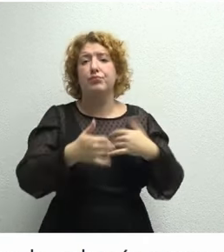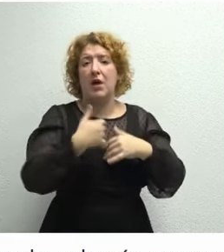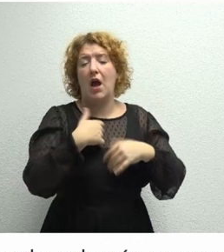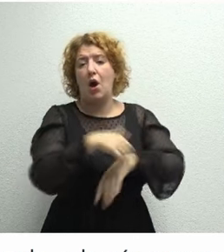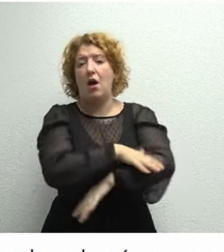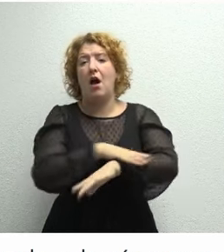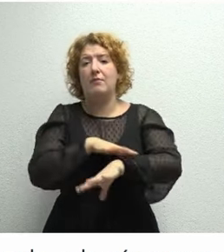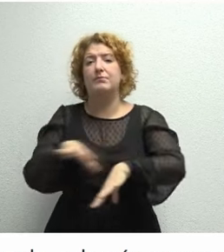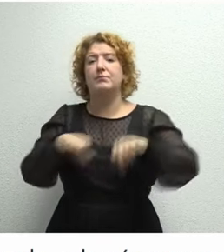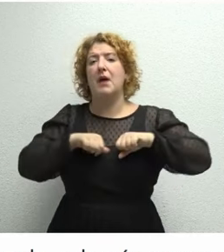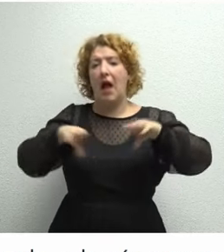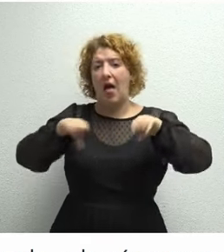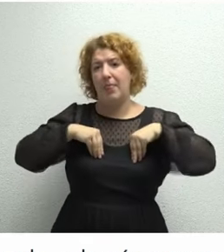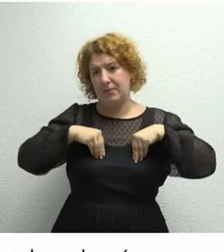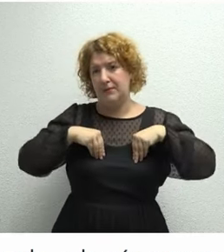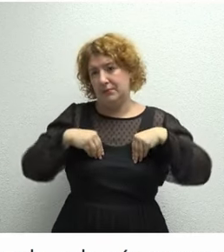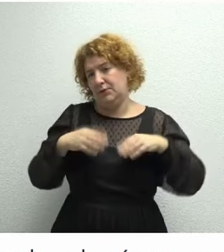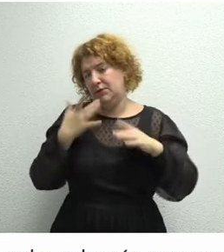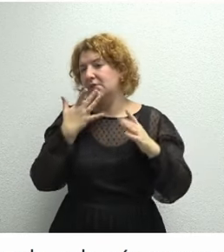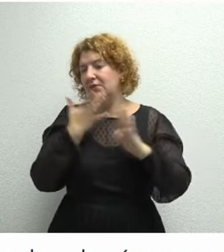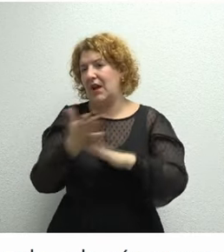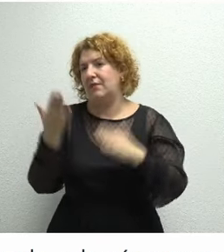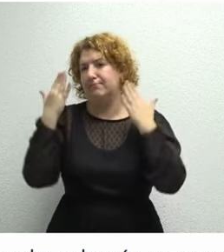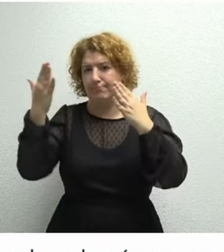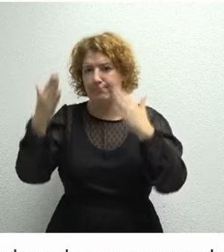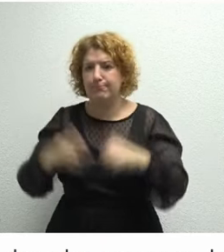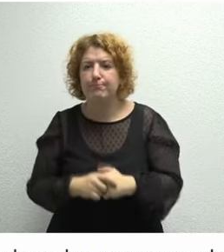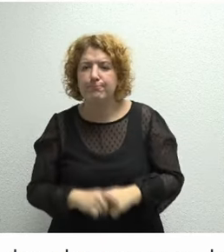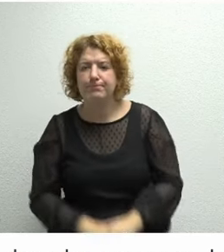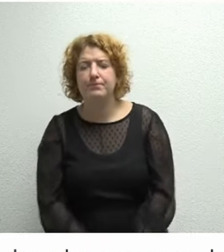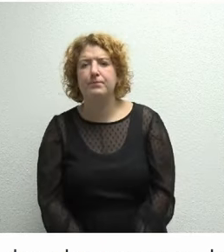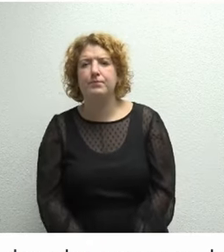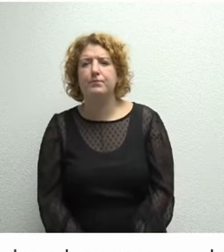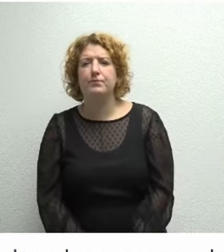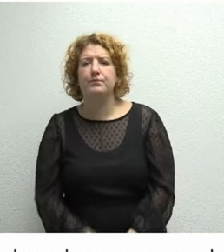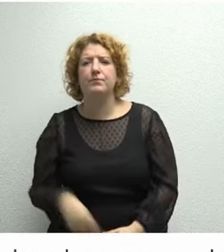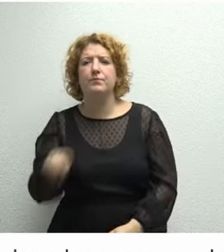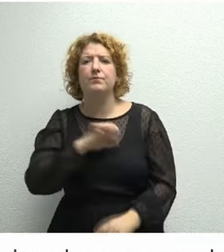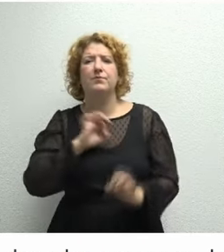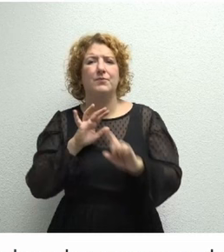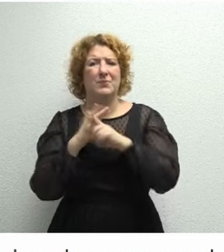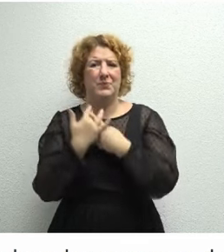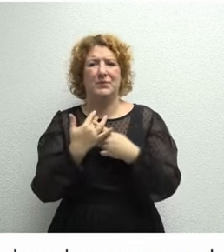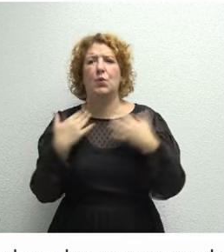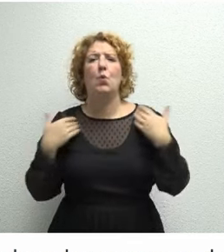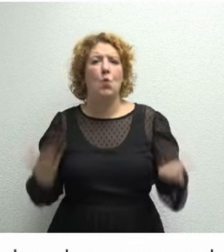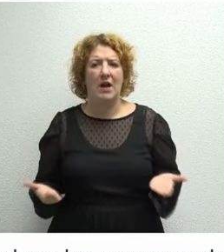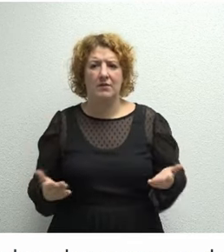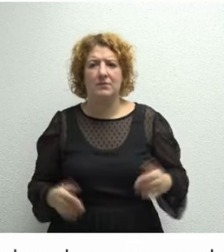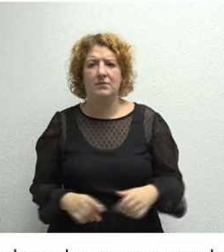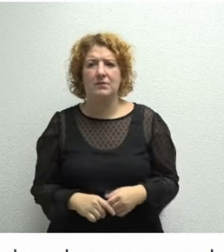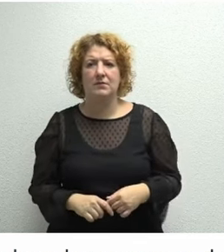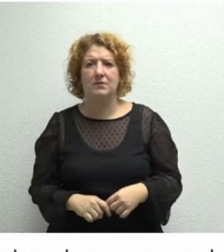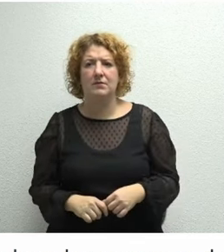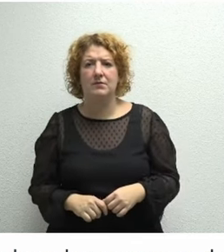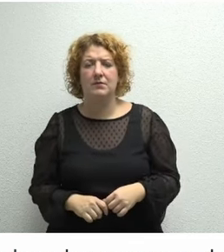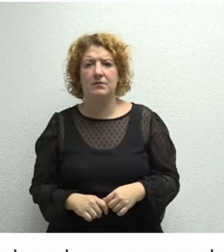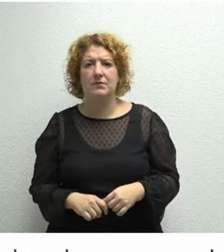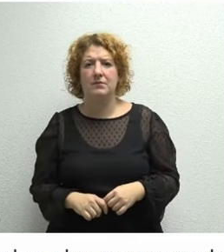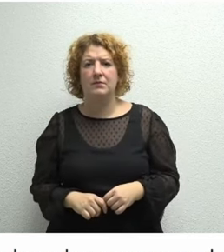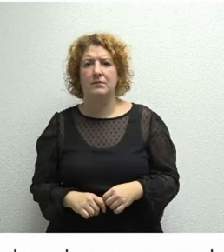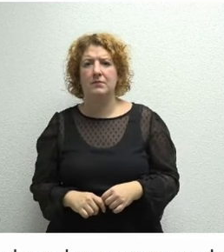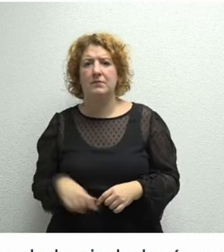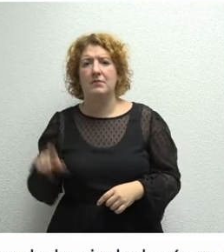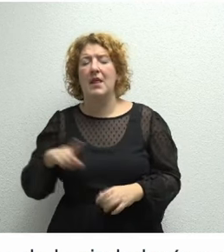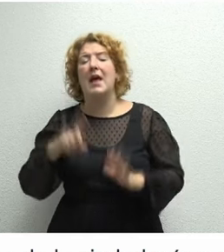no entonces Bueno ahora empezamos un poco a hablarles de Cuál es la situación con la que empezamos a a trabajar con con